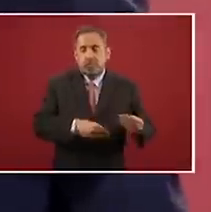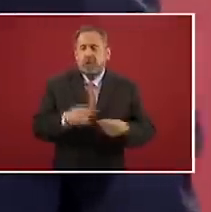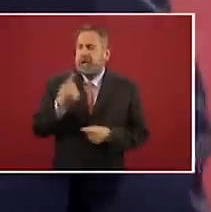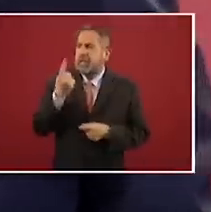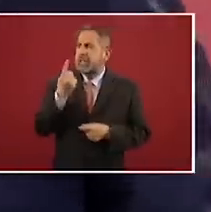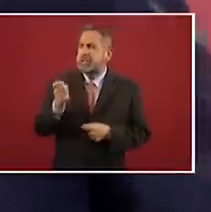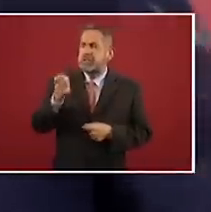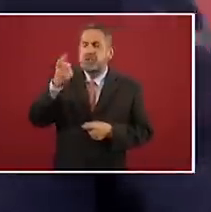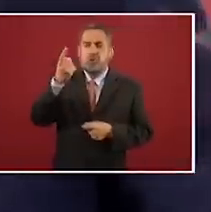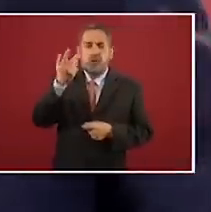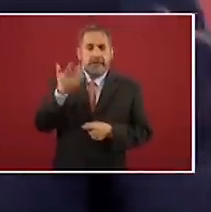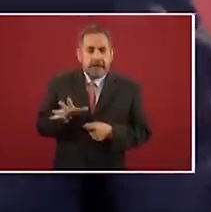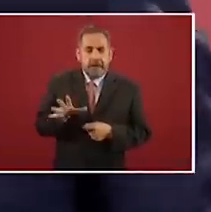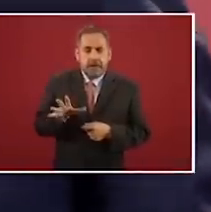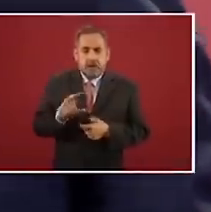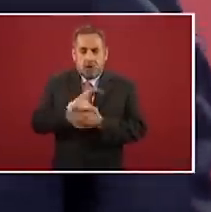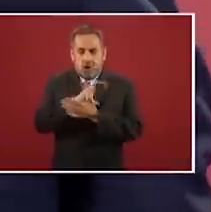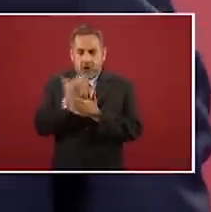110 contratos